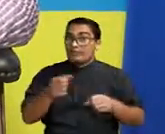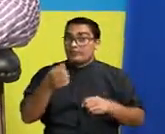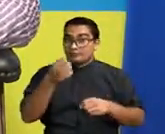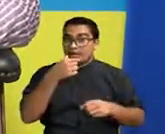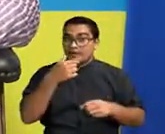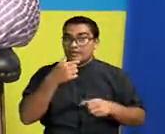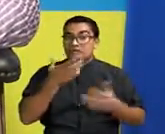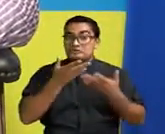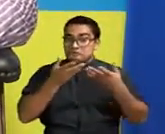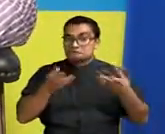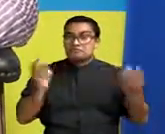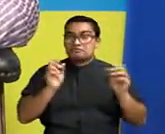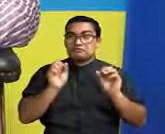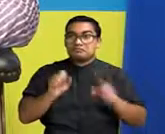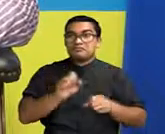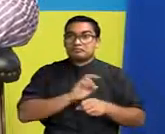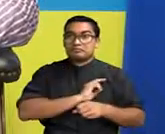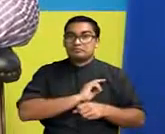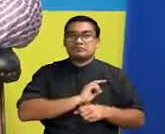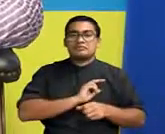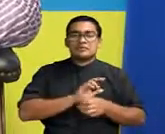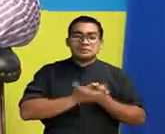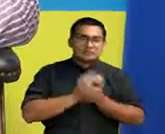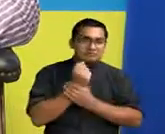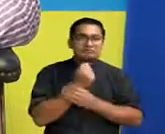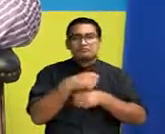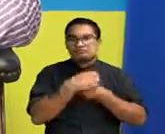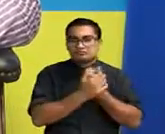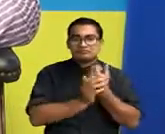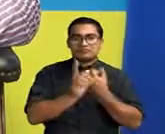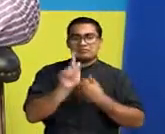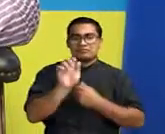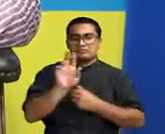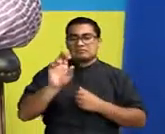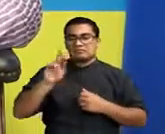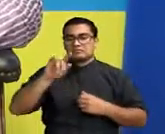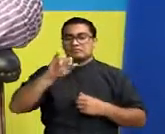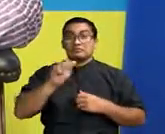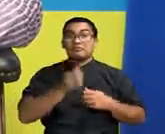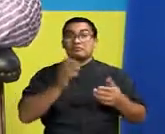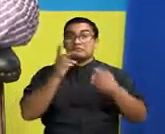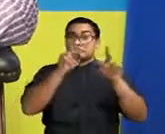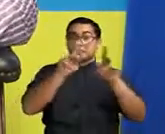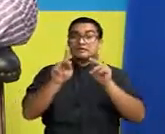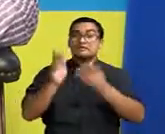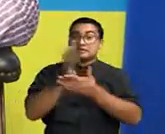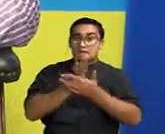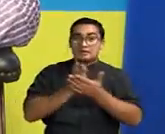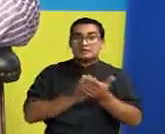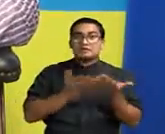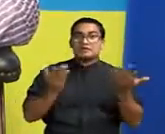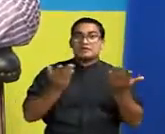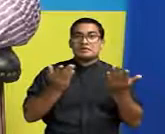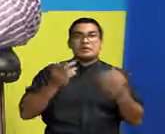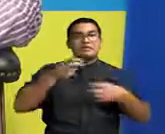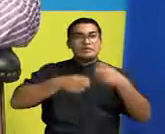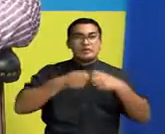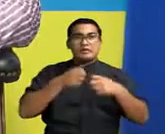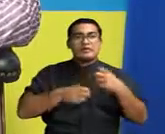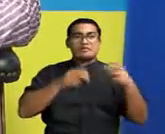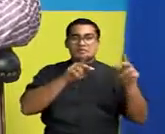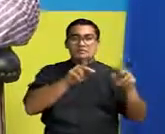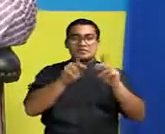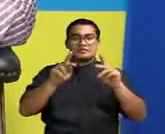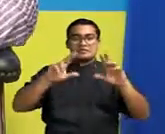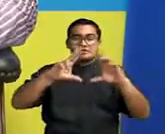la bipolaridad. Sí, tratamiento. Hay terapia, me imagino que debe haber terapia para claro una persona. Sí. ¿Cuánto afecta a los